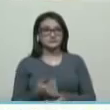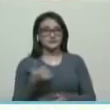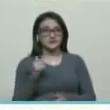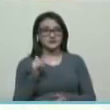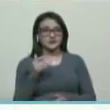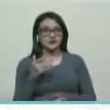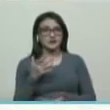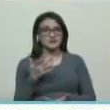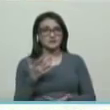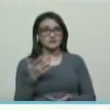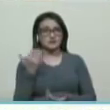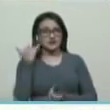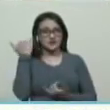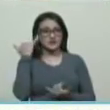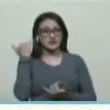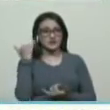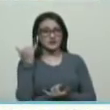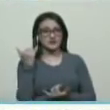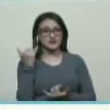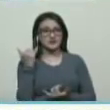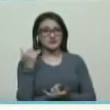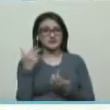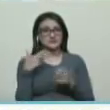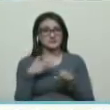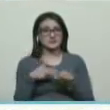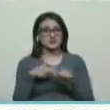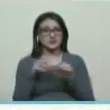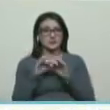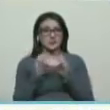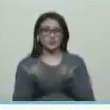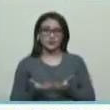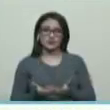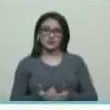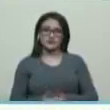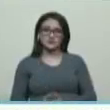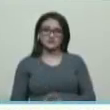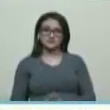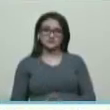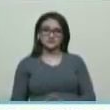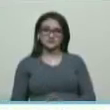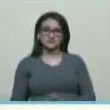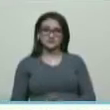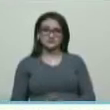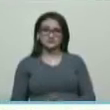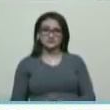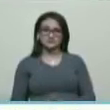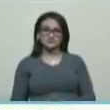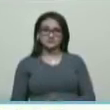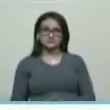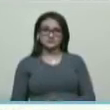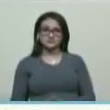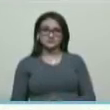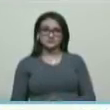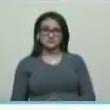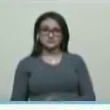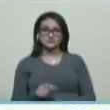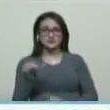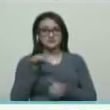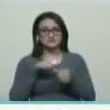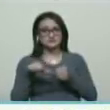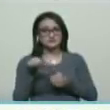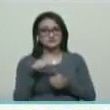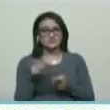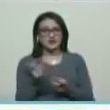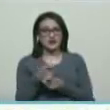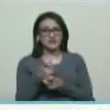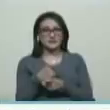marcada posición en el mercado petrolero mundial, además de lo que significa la cooperación gasífera,